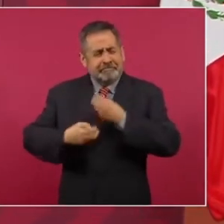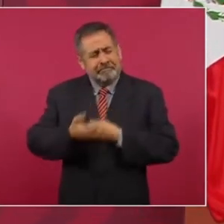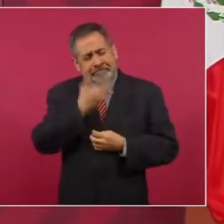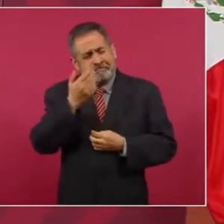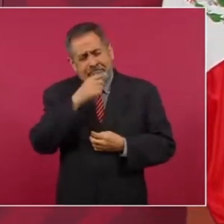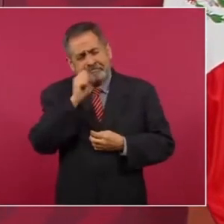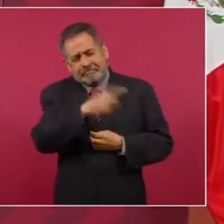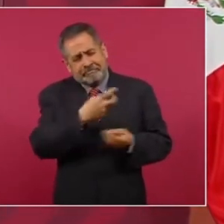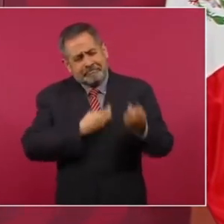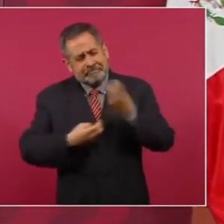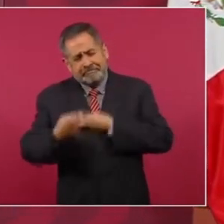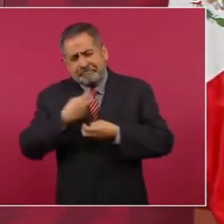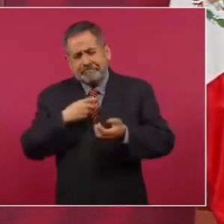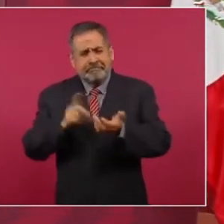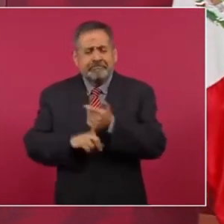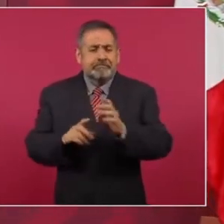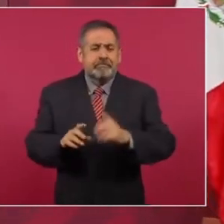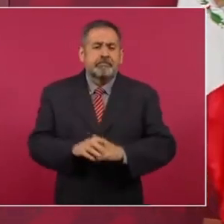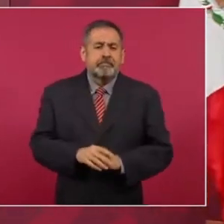costumbre.